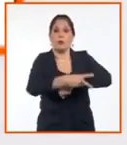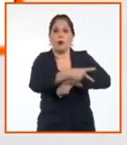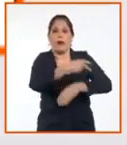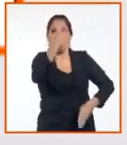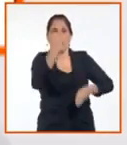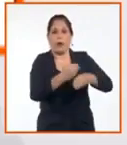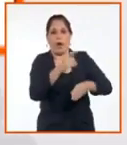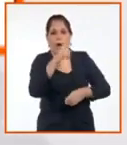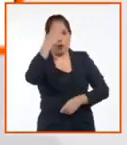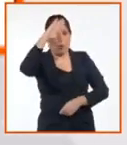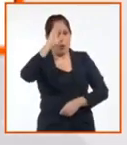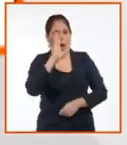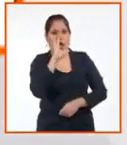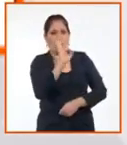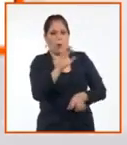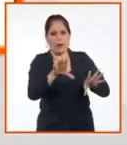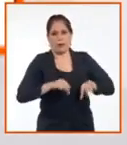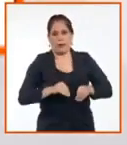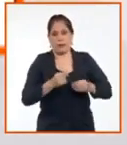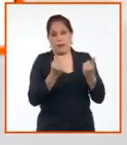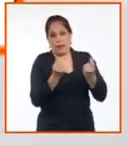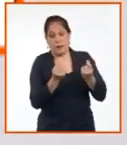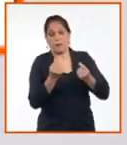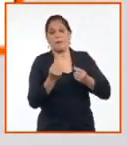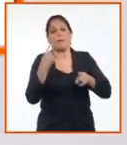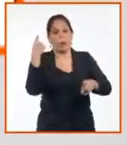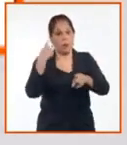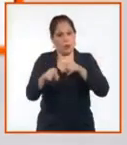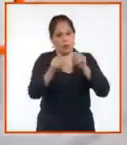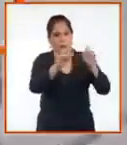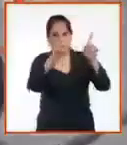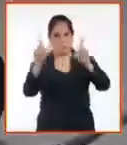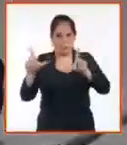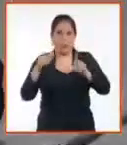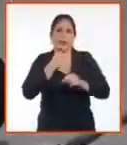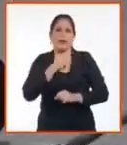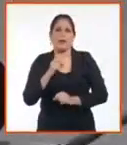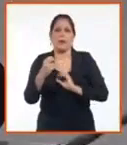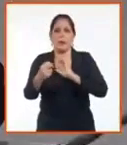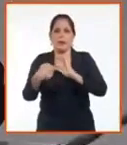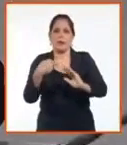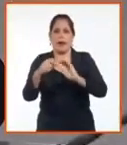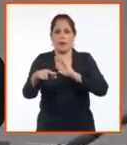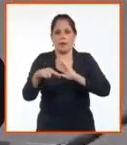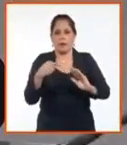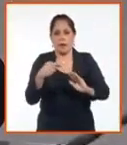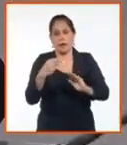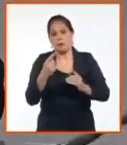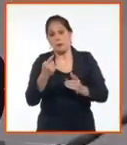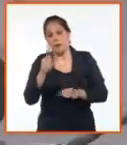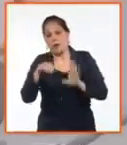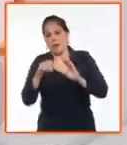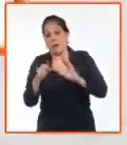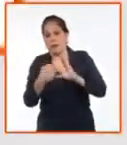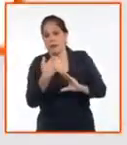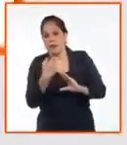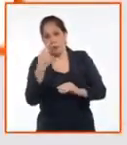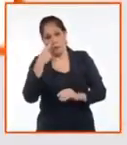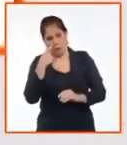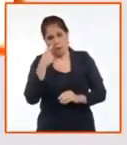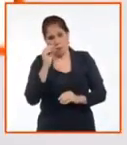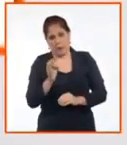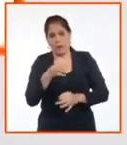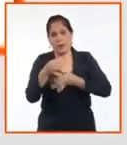aparece aparecen algunas en una próxima lámina aparecen por ejemplo un mensaje que nosotros hemos recibido usted es volver a ello sé a dónde se